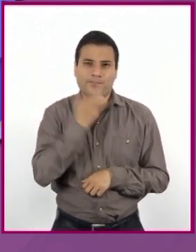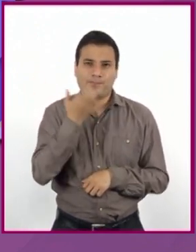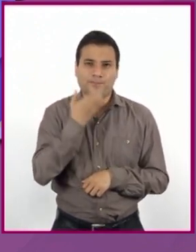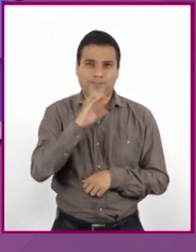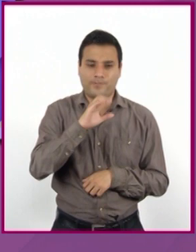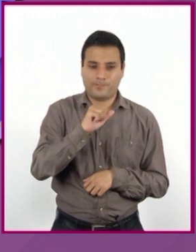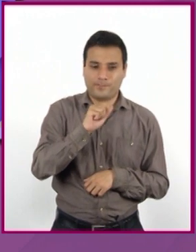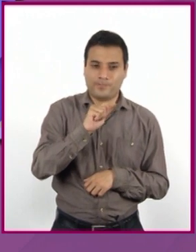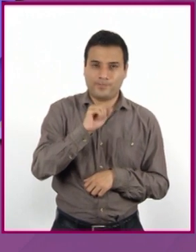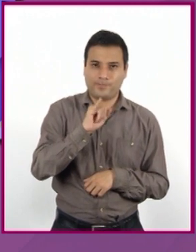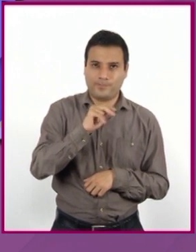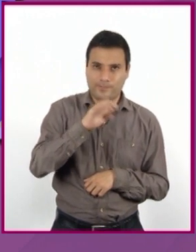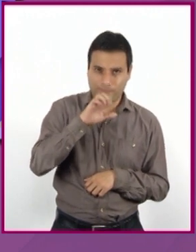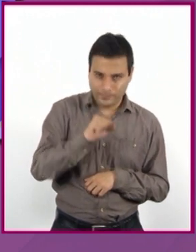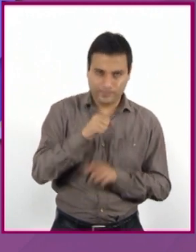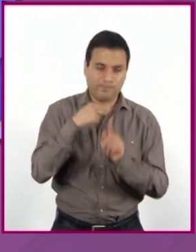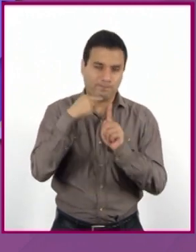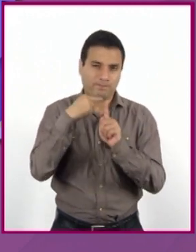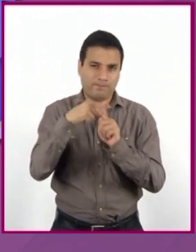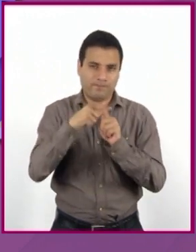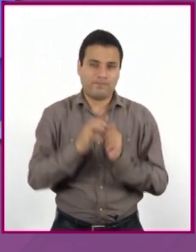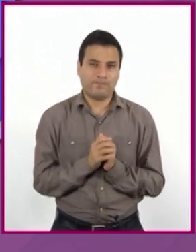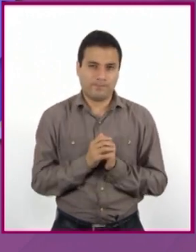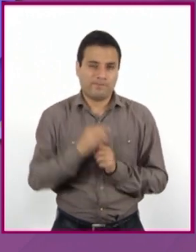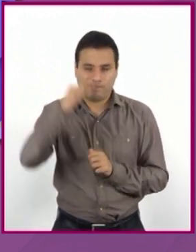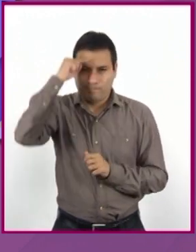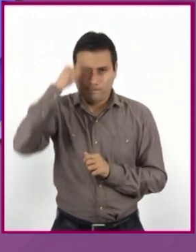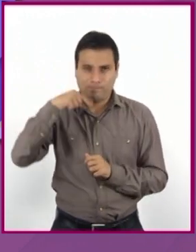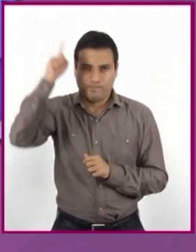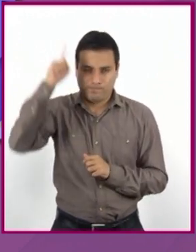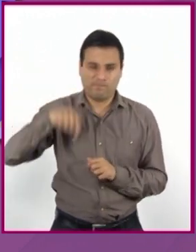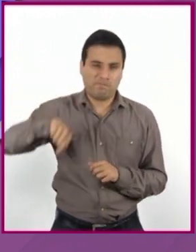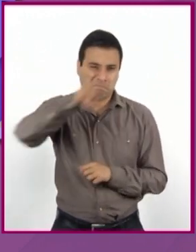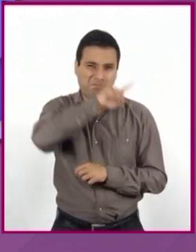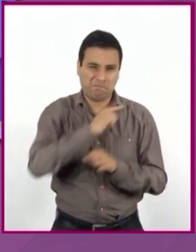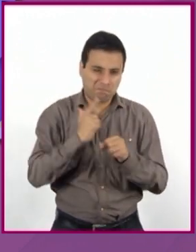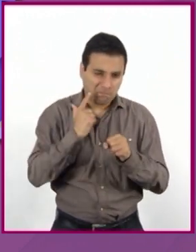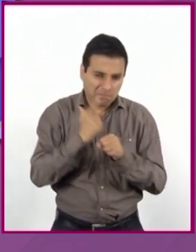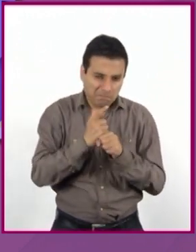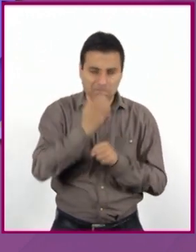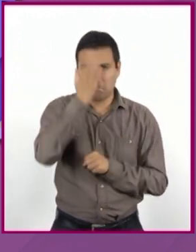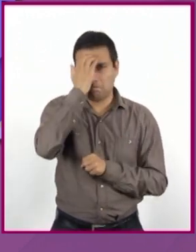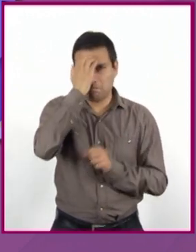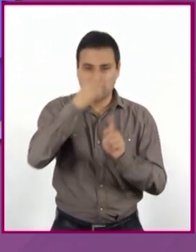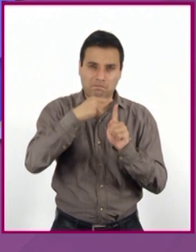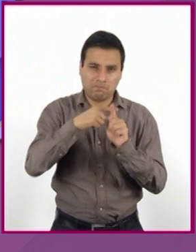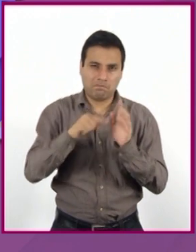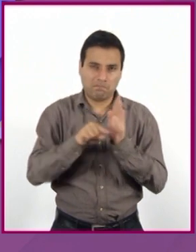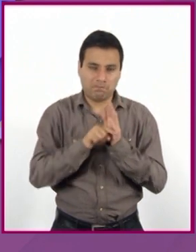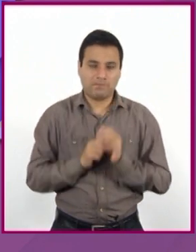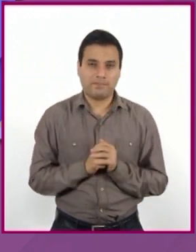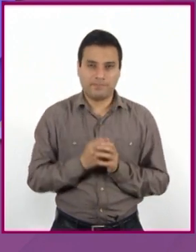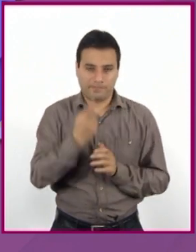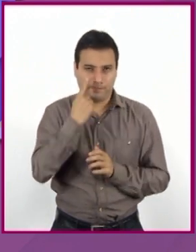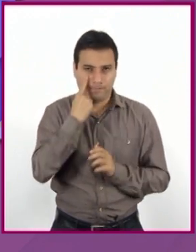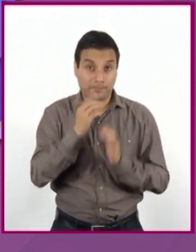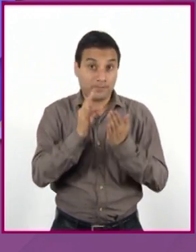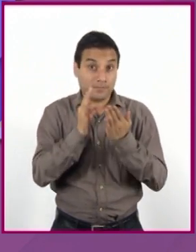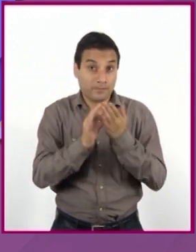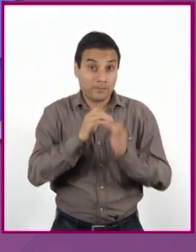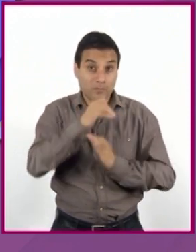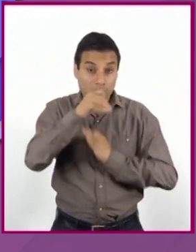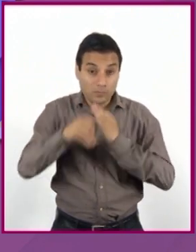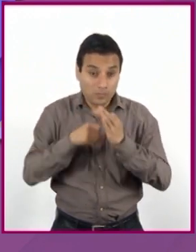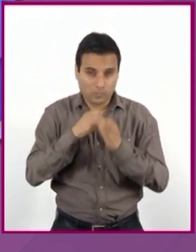diversas cargas positivas, y existe una forma fácil de predecir las cargas de dichos cationes. Todos los metales forman